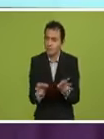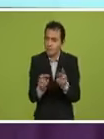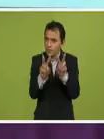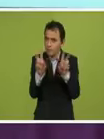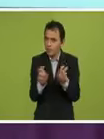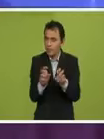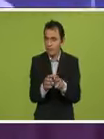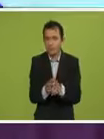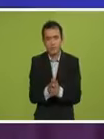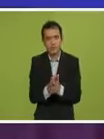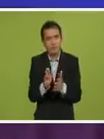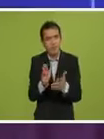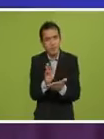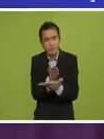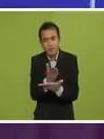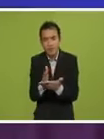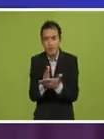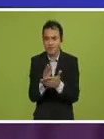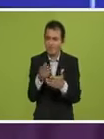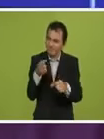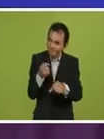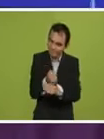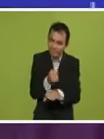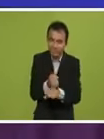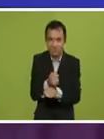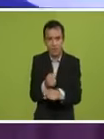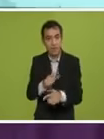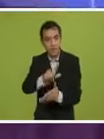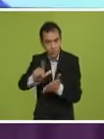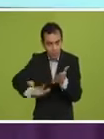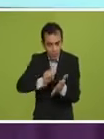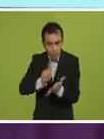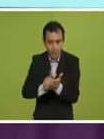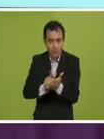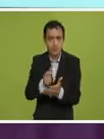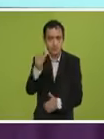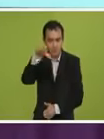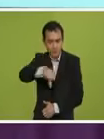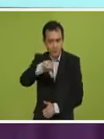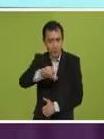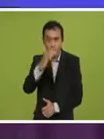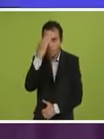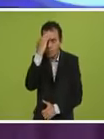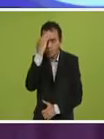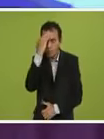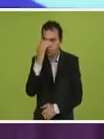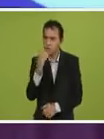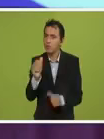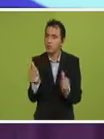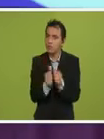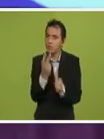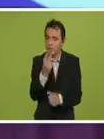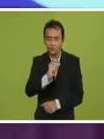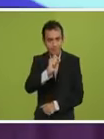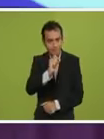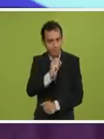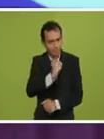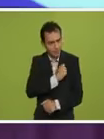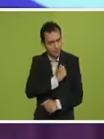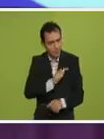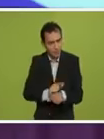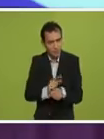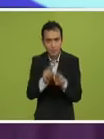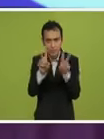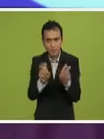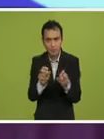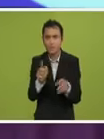de agresiones, ha sido parte también de leyes y que el día de hoy vamos a conocer con dos especialistas en el tema, el PAC y las